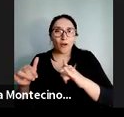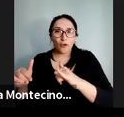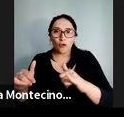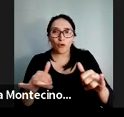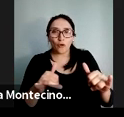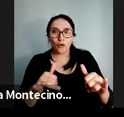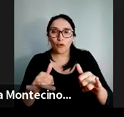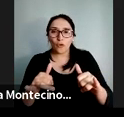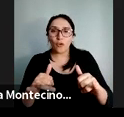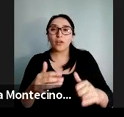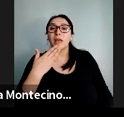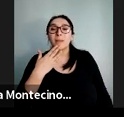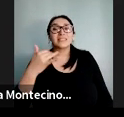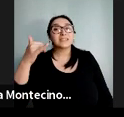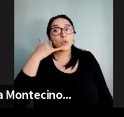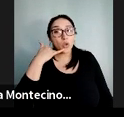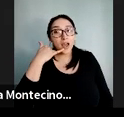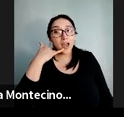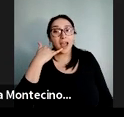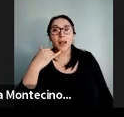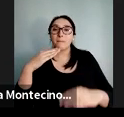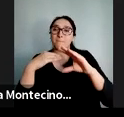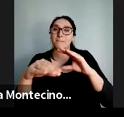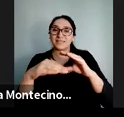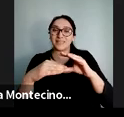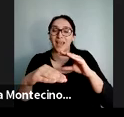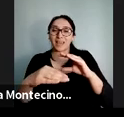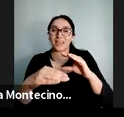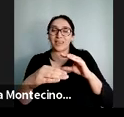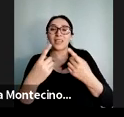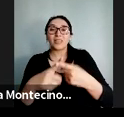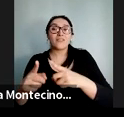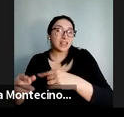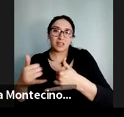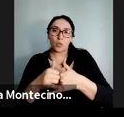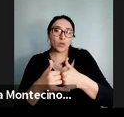incluso juegos de celular, plataformas de mensajería distintas a WhatsApp,